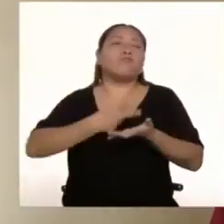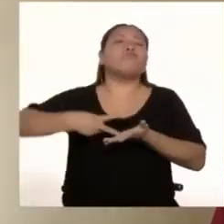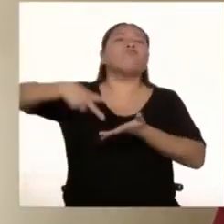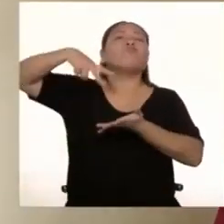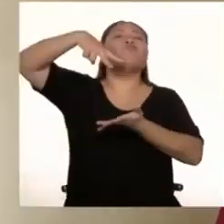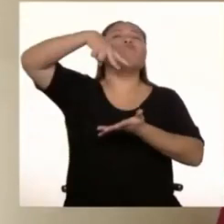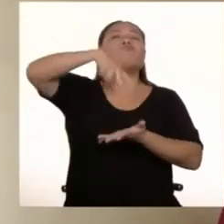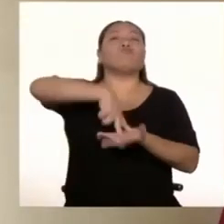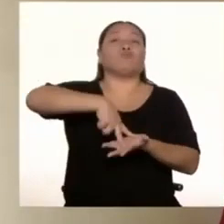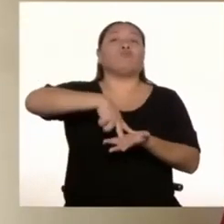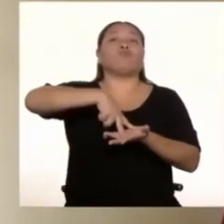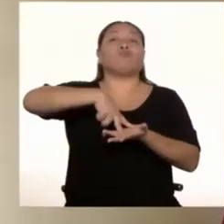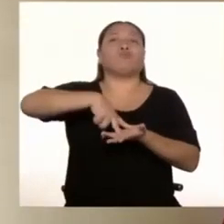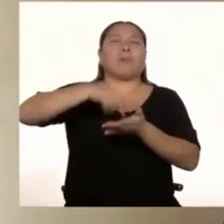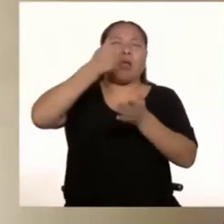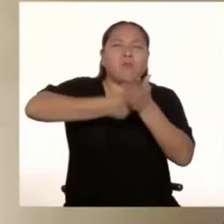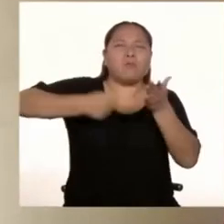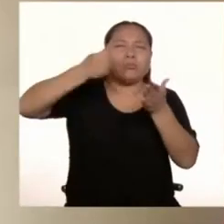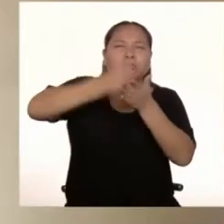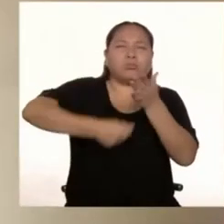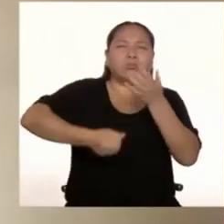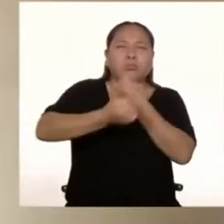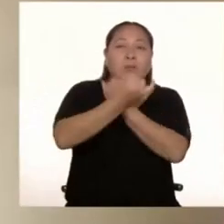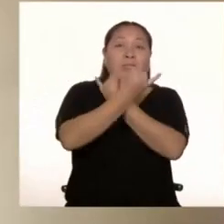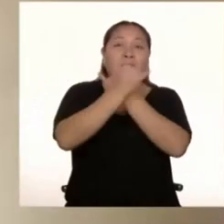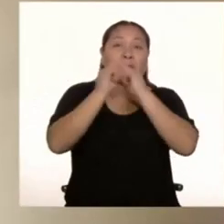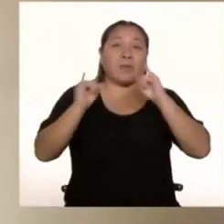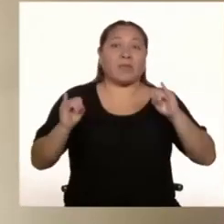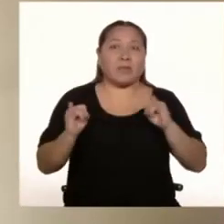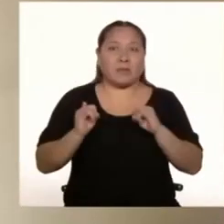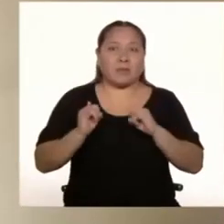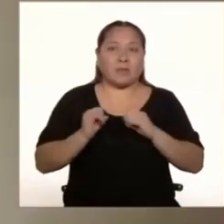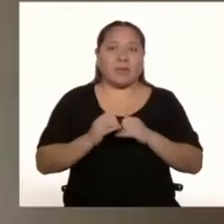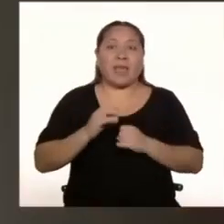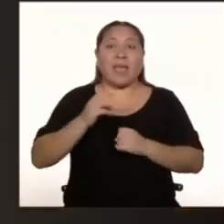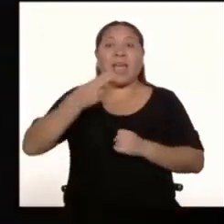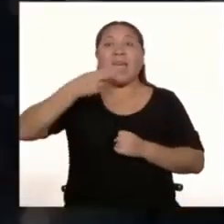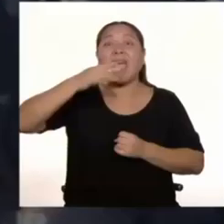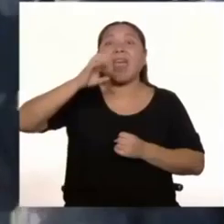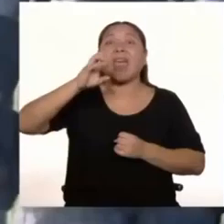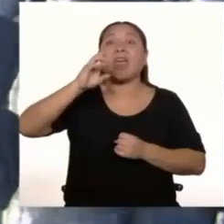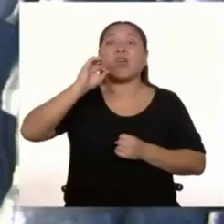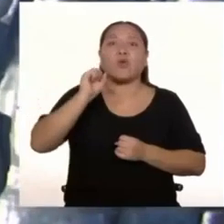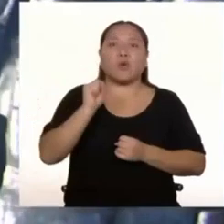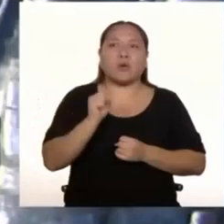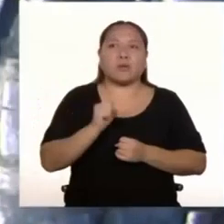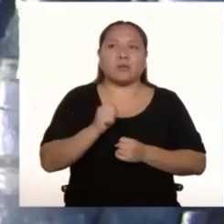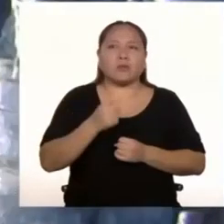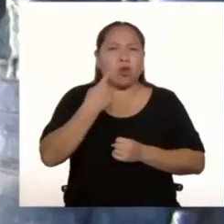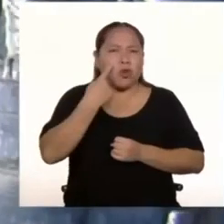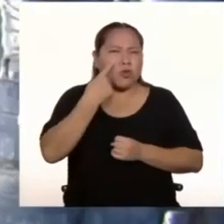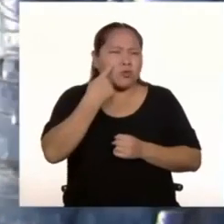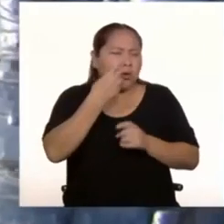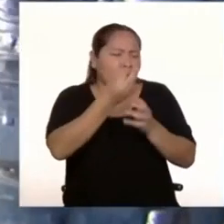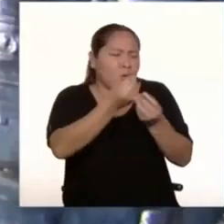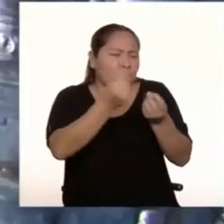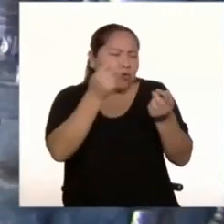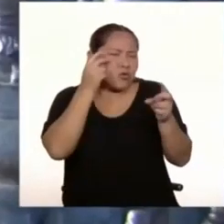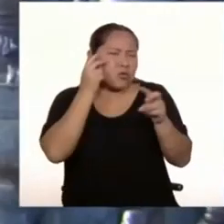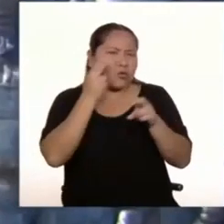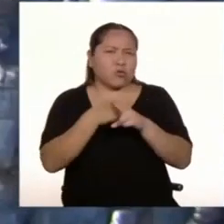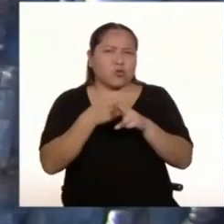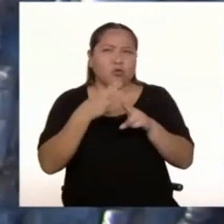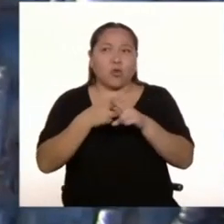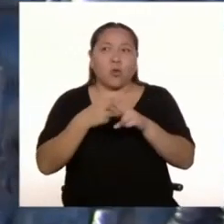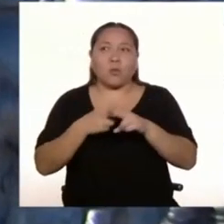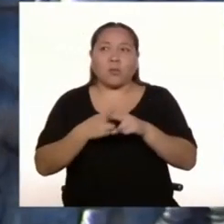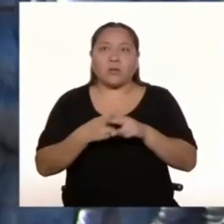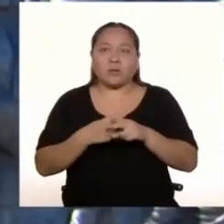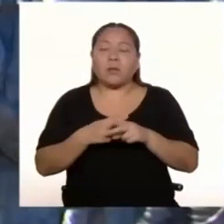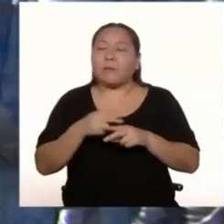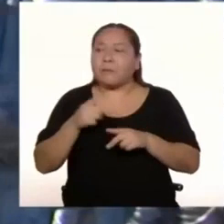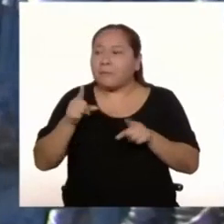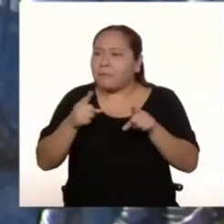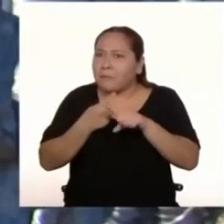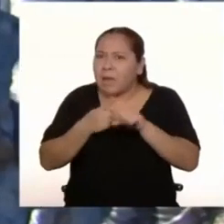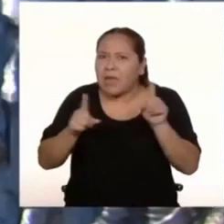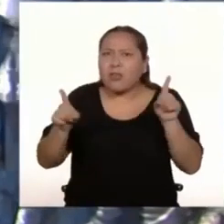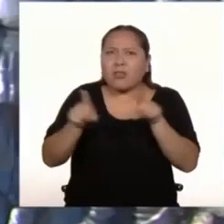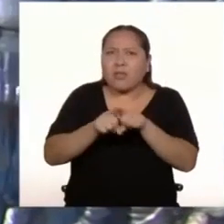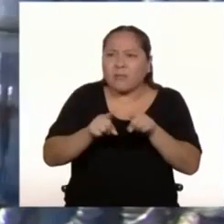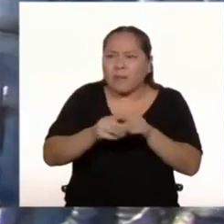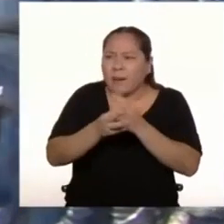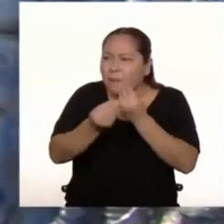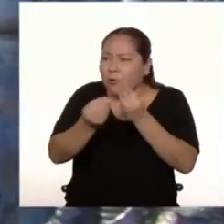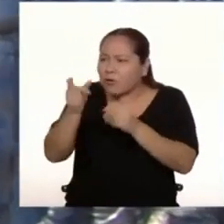de la patria. Conocemos muchos nombres propios, pero también existe toda una legión de anónimos, de gente que